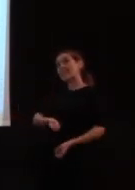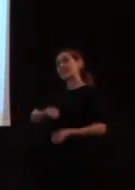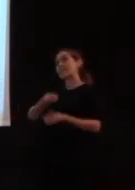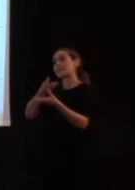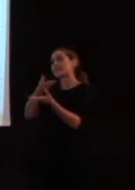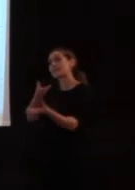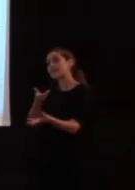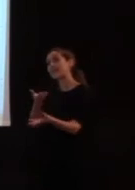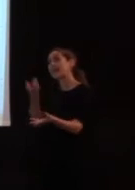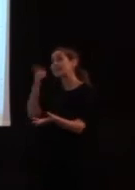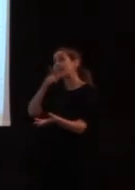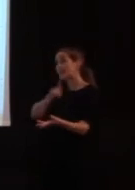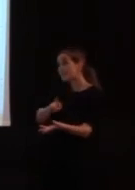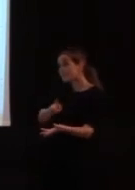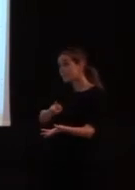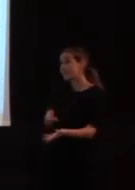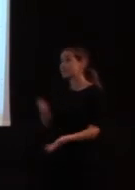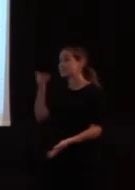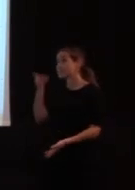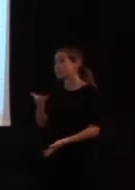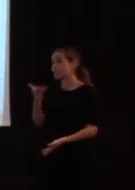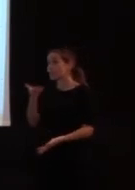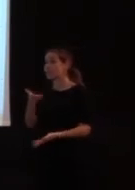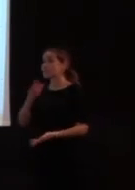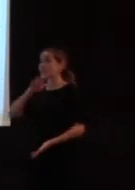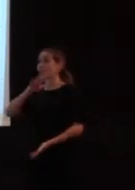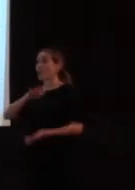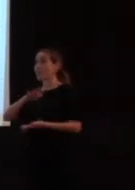hablar en paralelo de la competencia